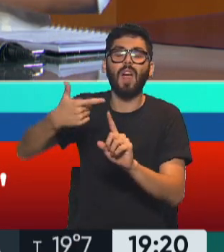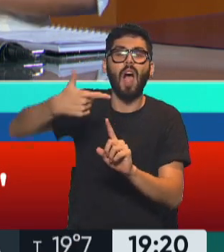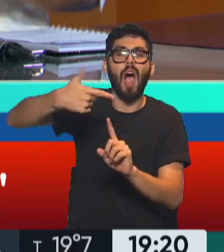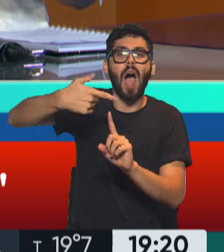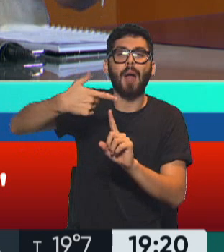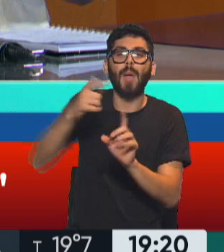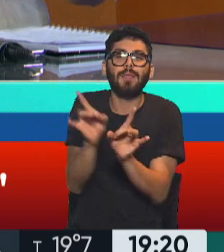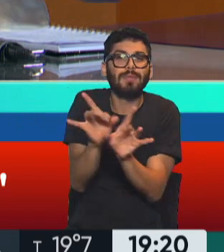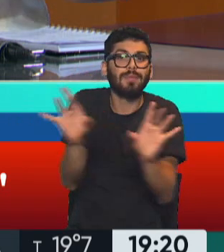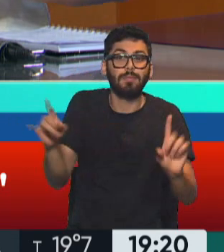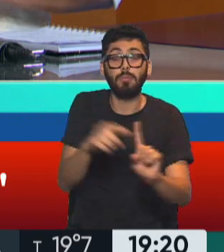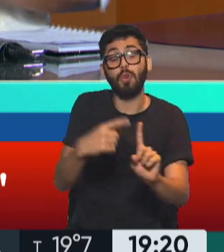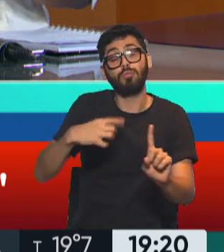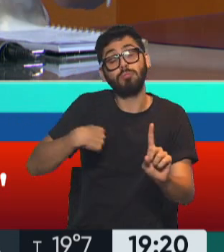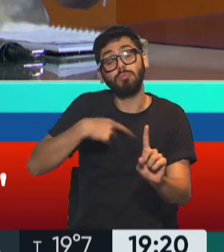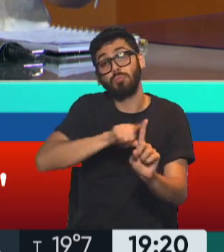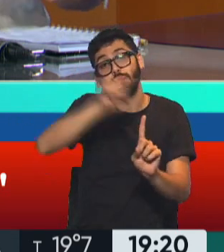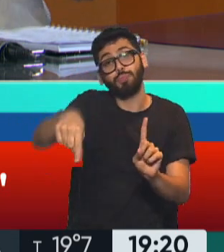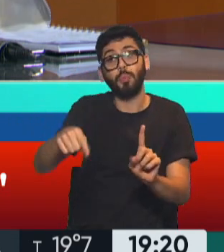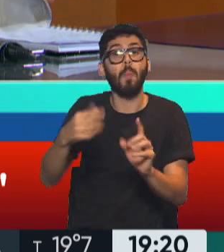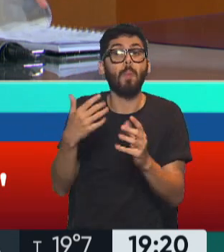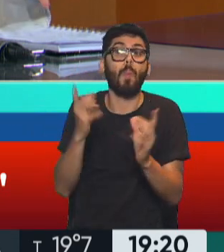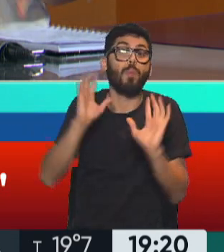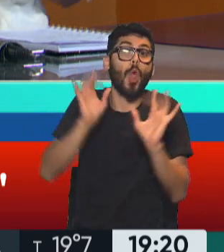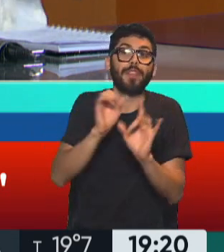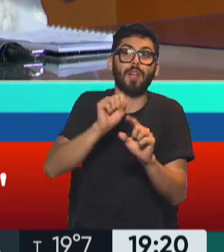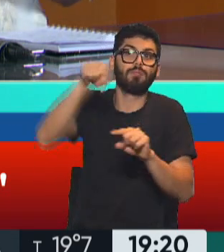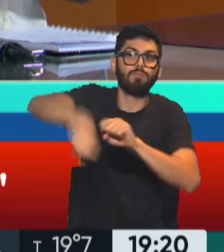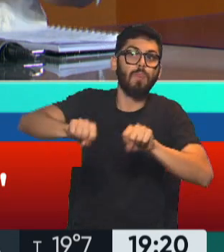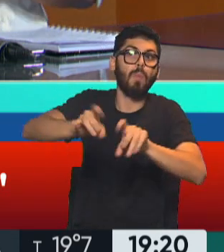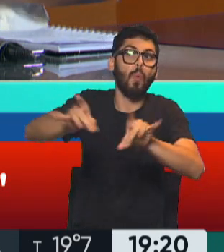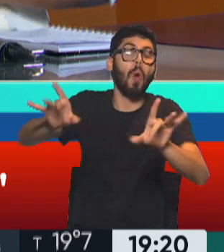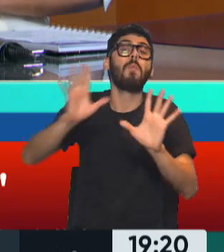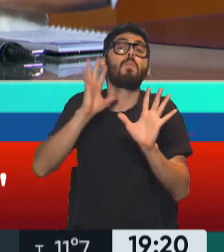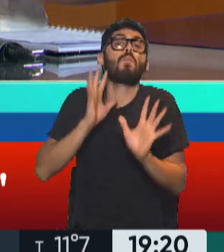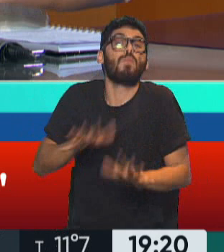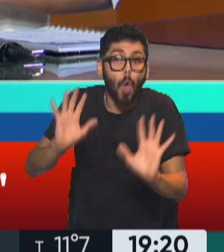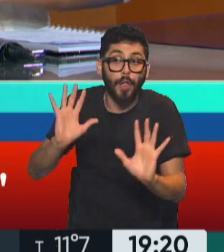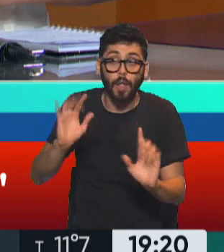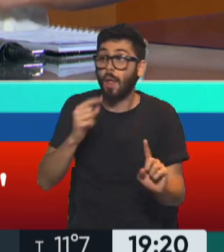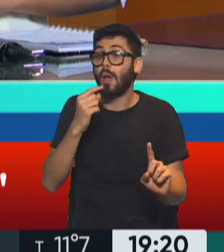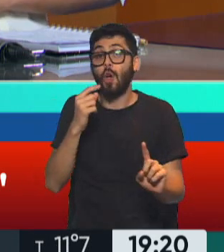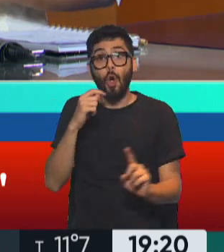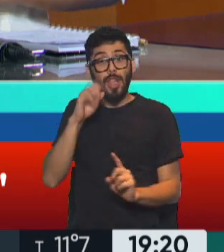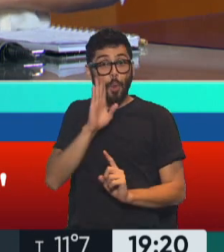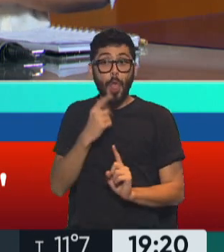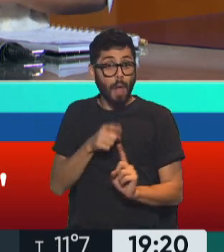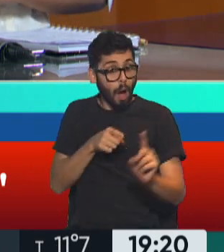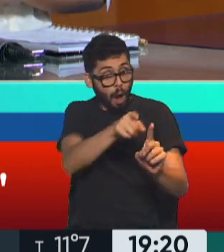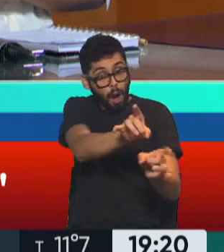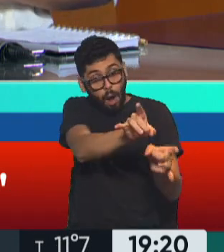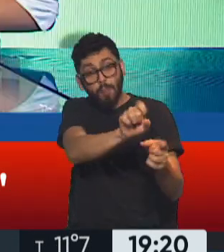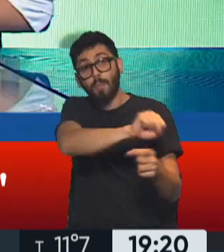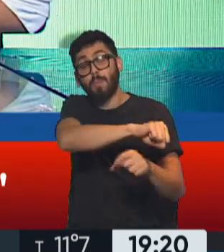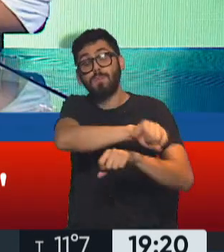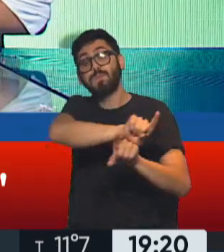armas nucleares, ellos van a responder y van a responder a la altura, ¿no? En ese contexto estamos a un mes del inicio de la guerra en